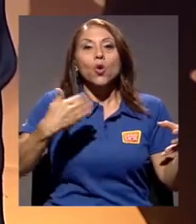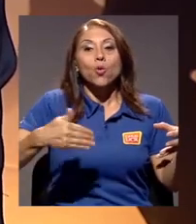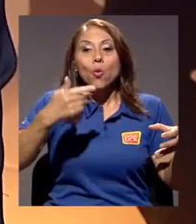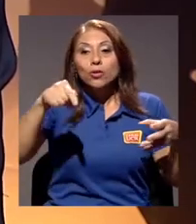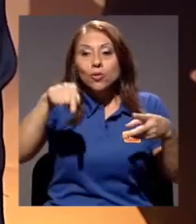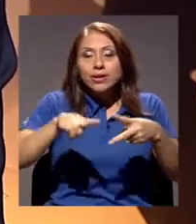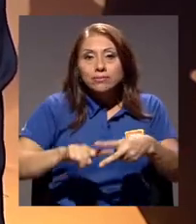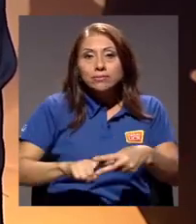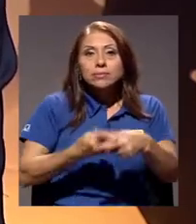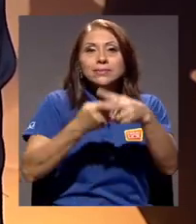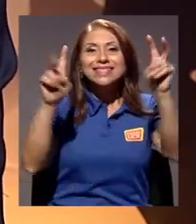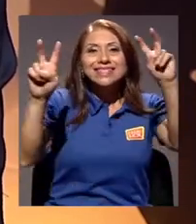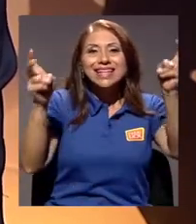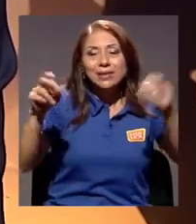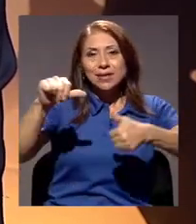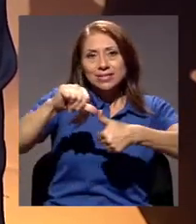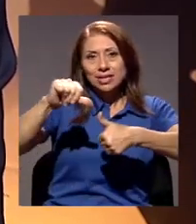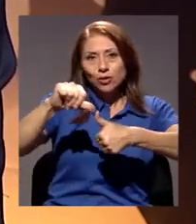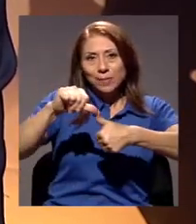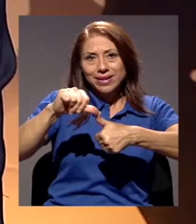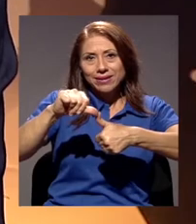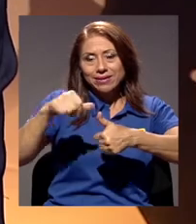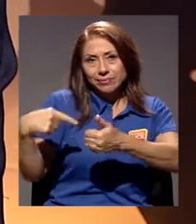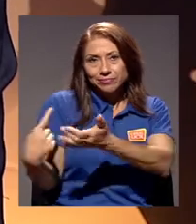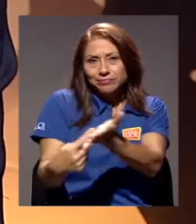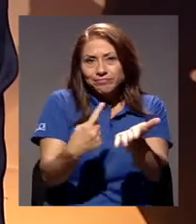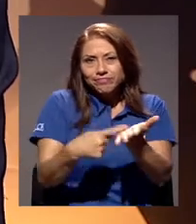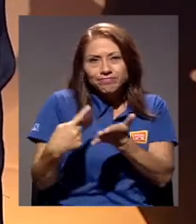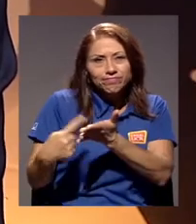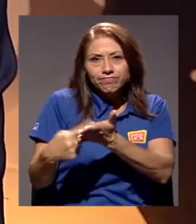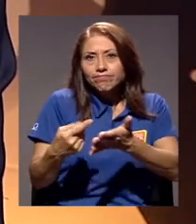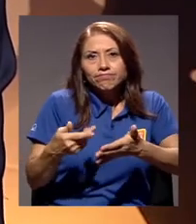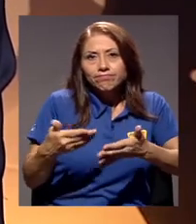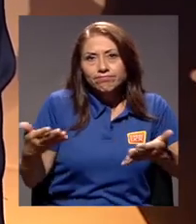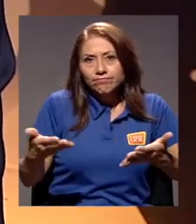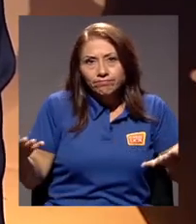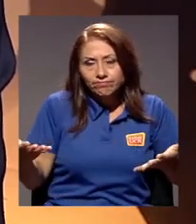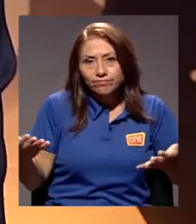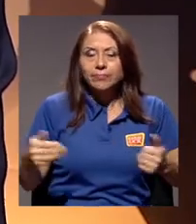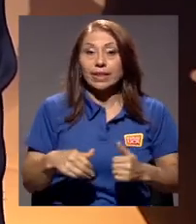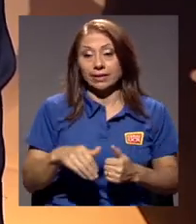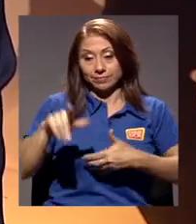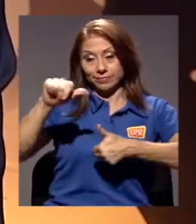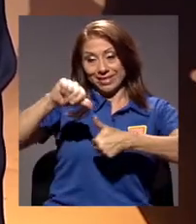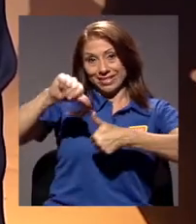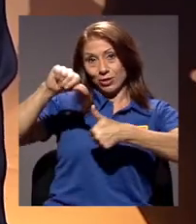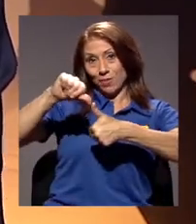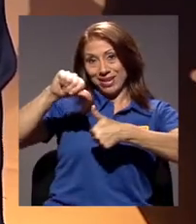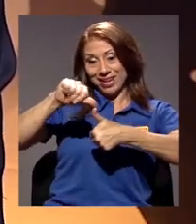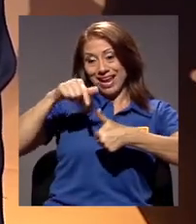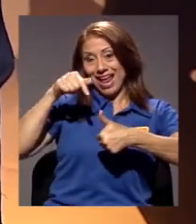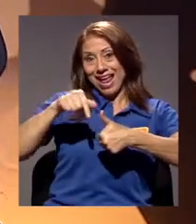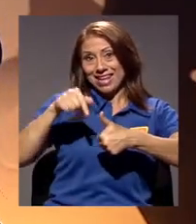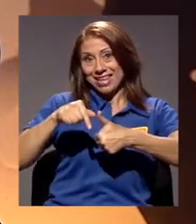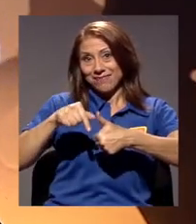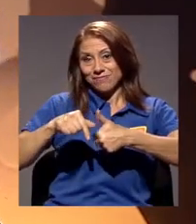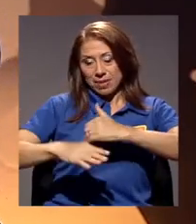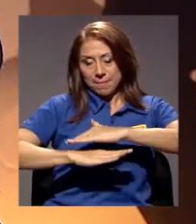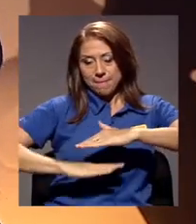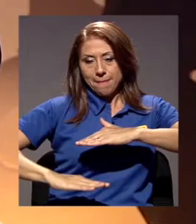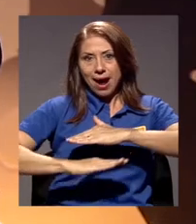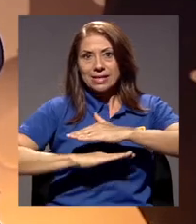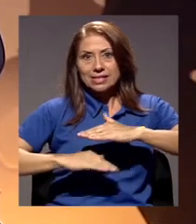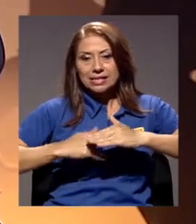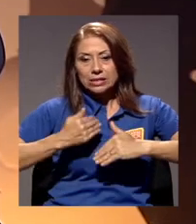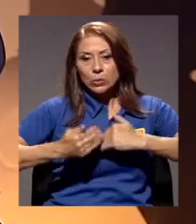centroamérica lo que se está discutiendo es crear en centroamérica las bases para concretar